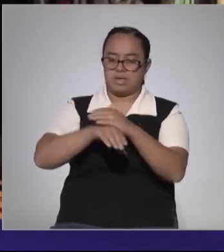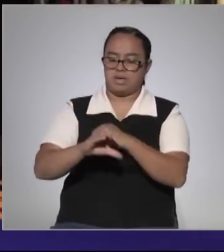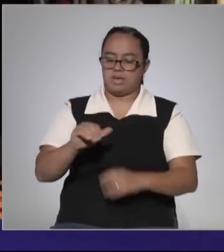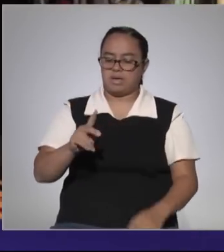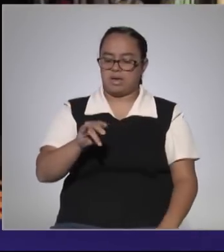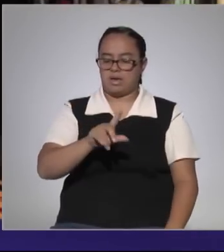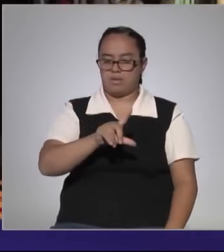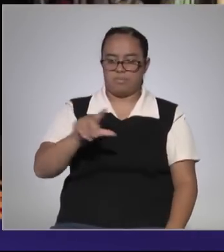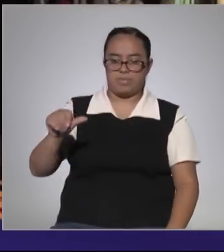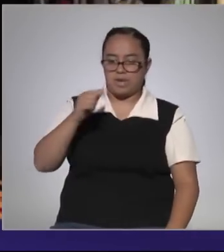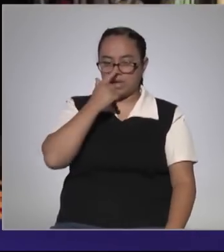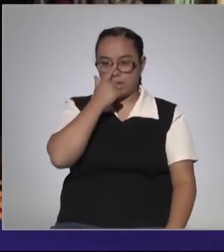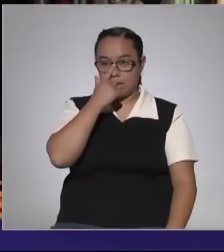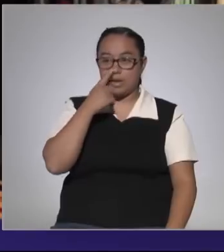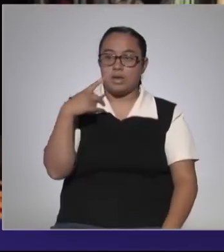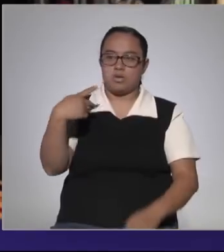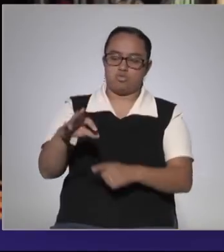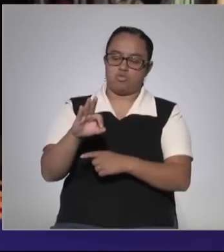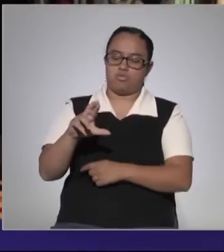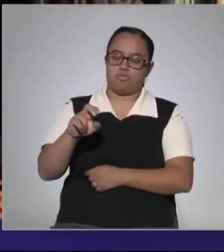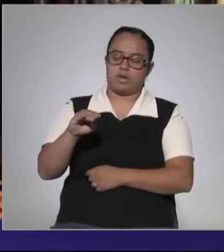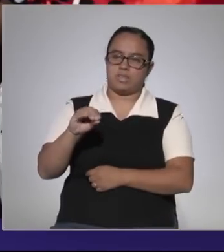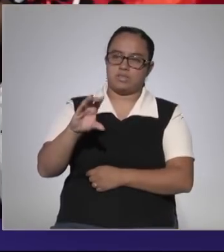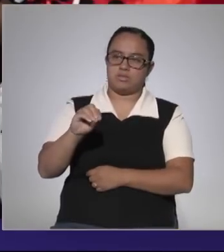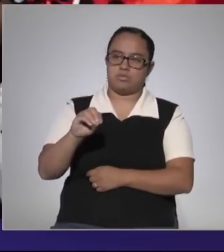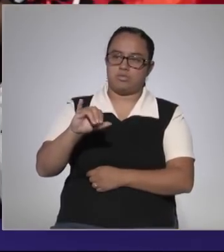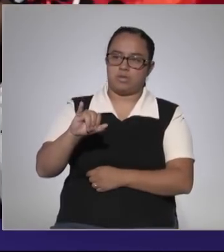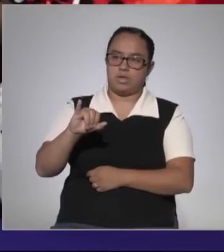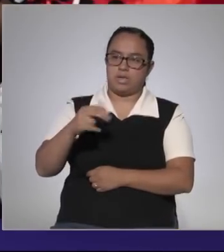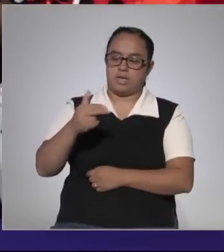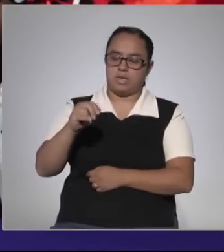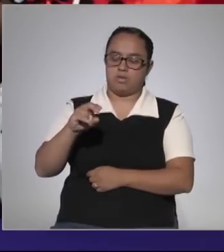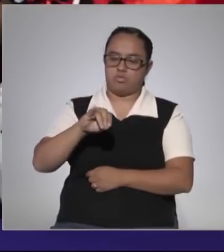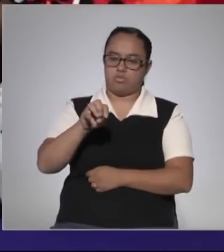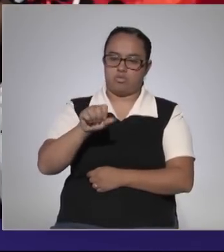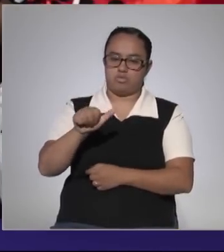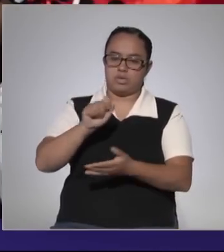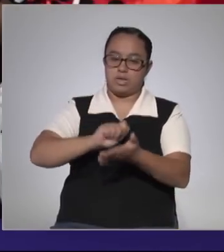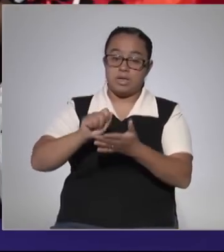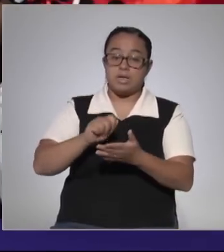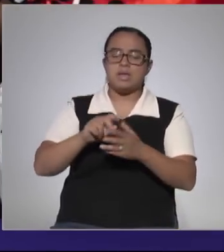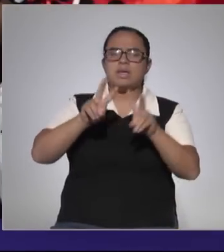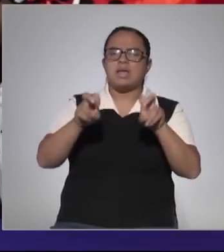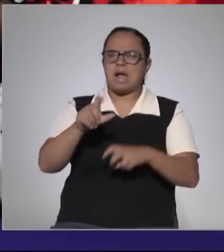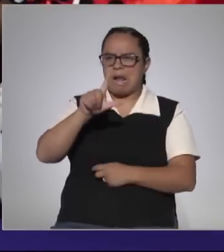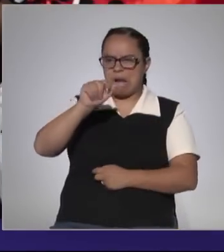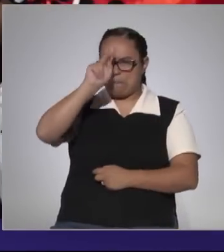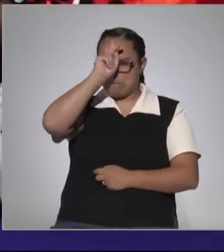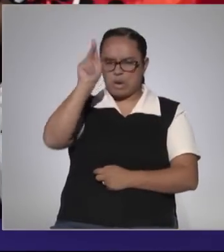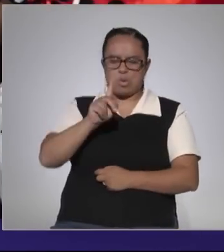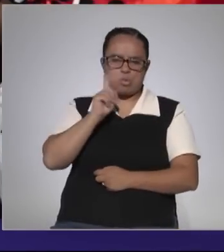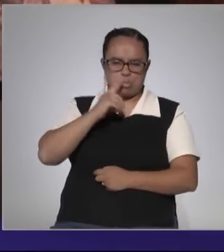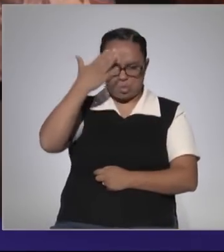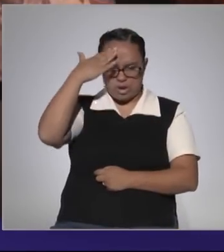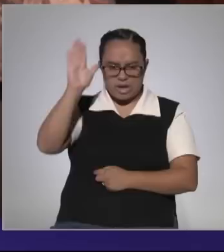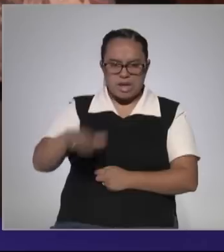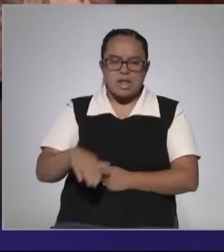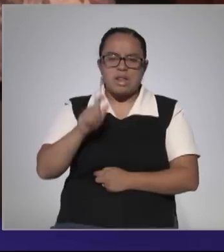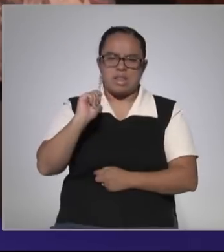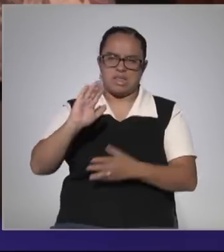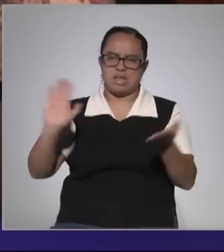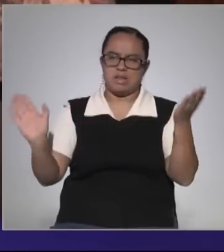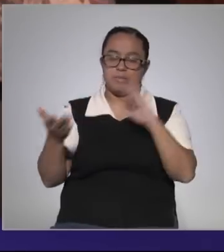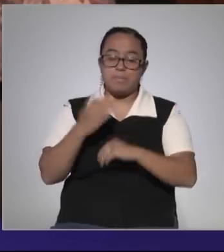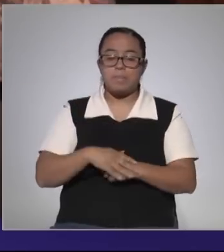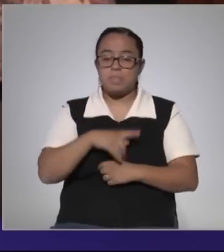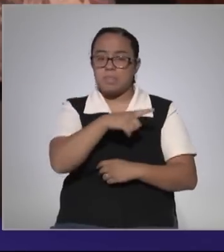un clásico de Francisco Hinojosa, adaptado a la escena por Elena Tinoco, la peor señora del mundo. Esta malévola mujer vive en el norte de